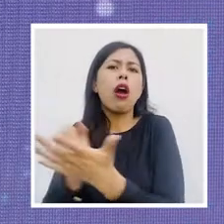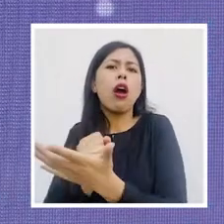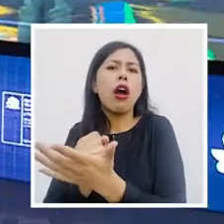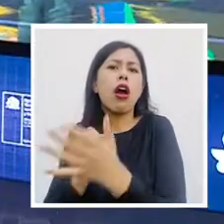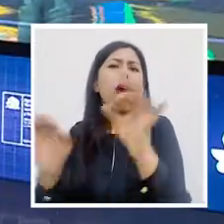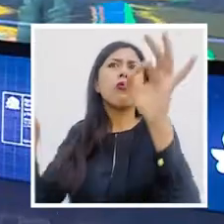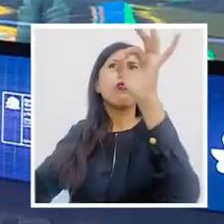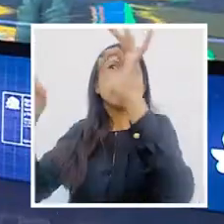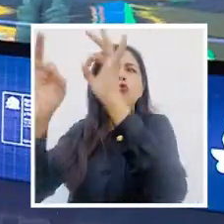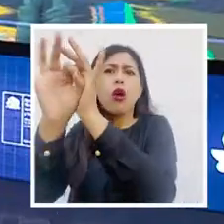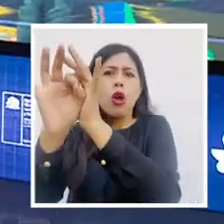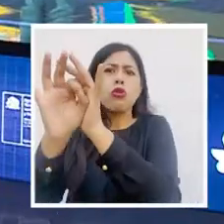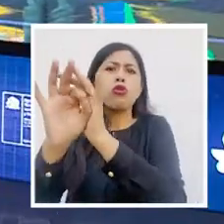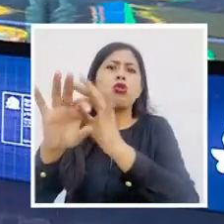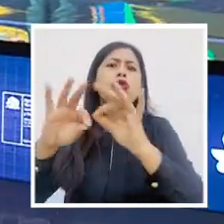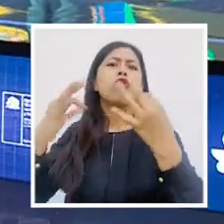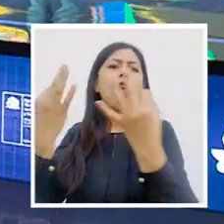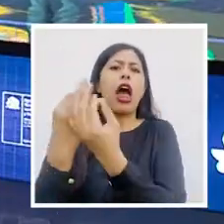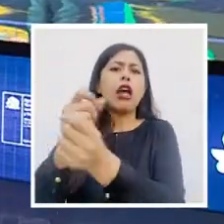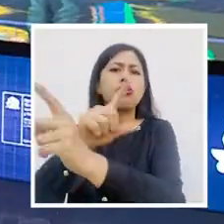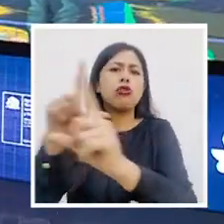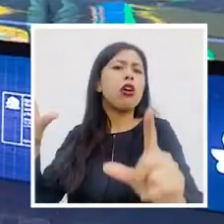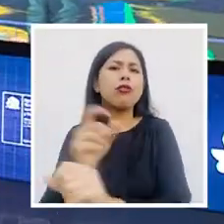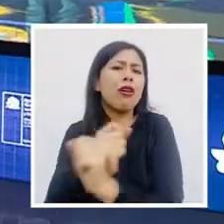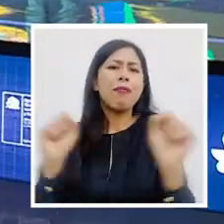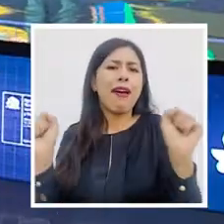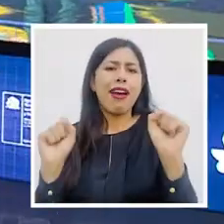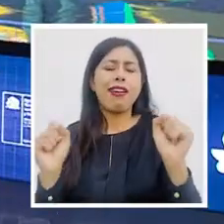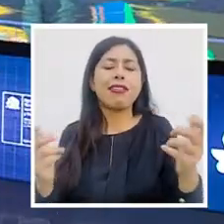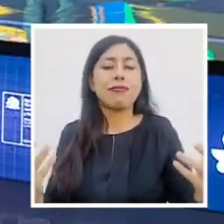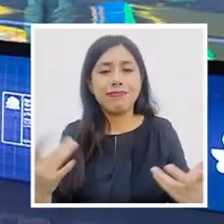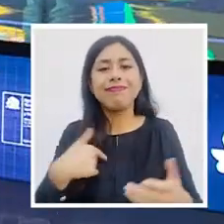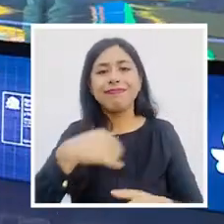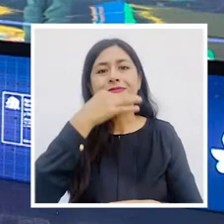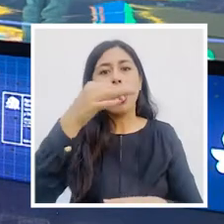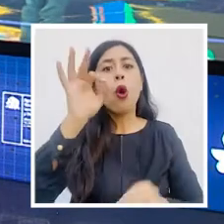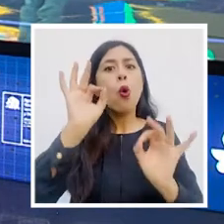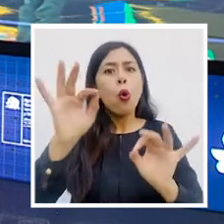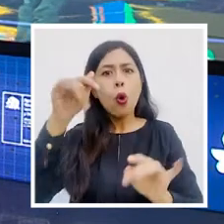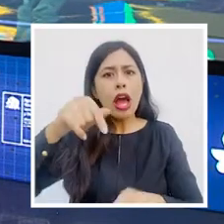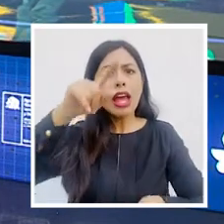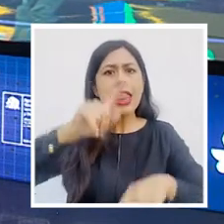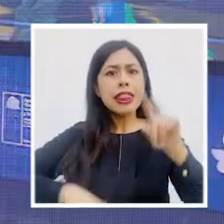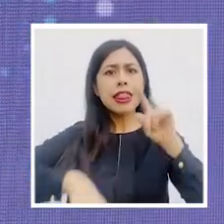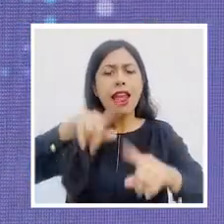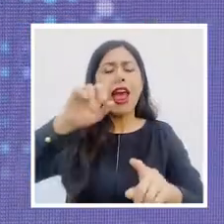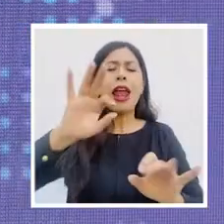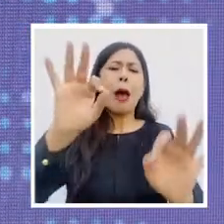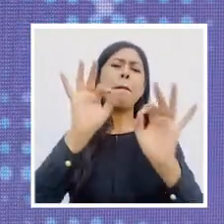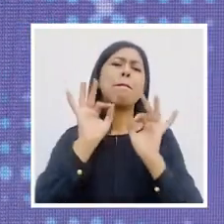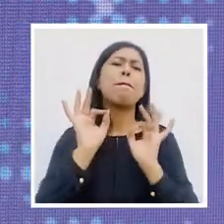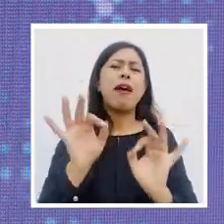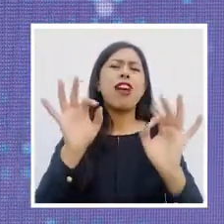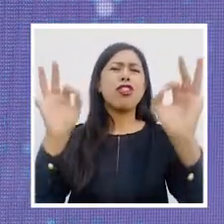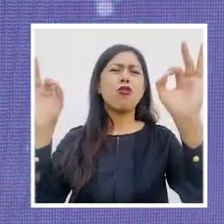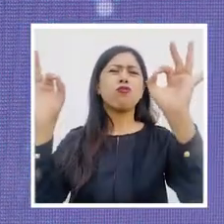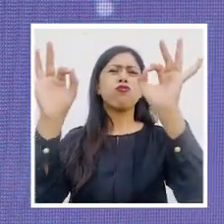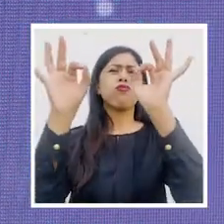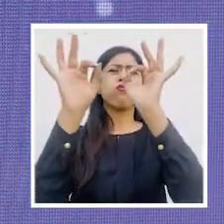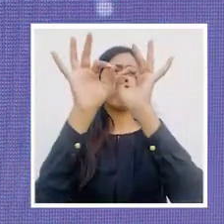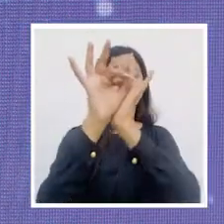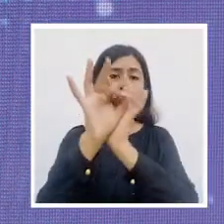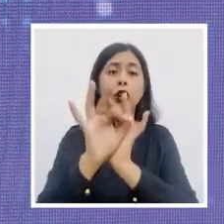no alcanzan a topar completamente a nuestra estrella. Así que por eso les decía, justo aquí en la Tierra sean las condiciones perfectas en